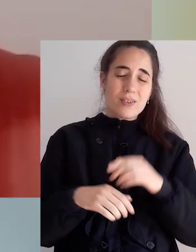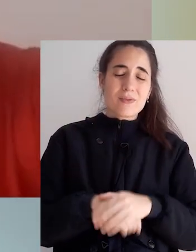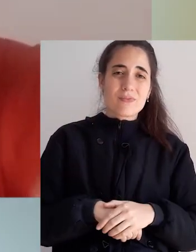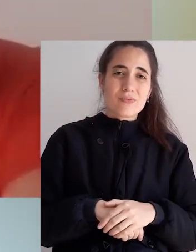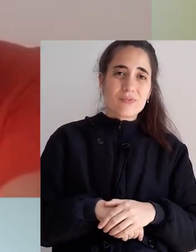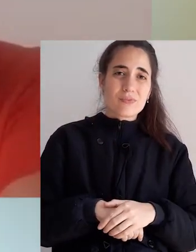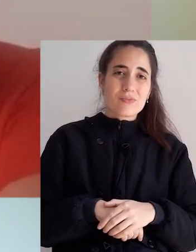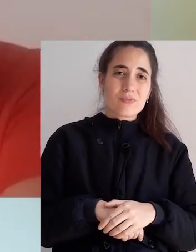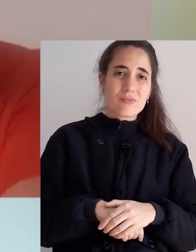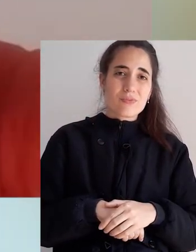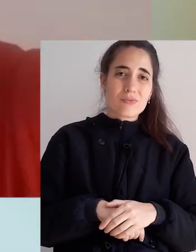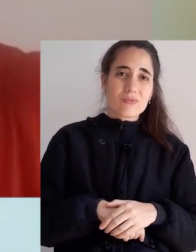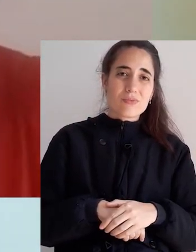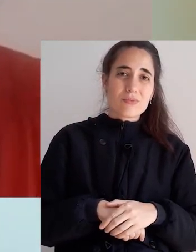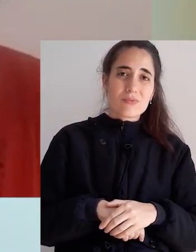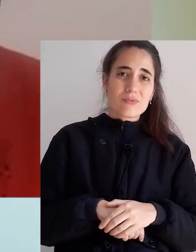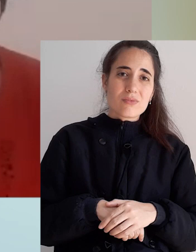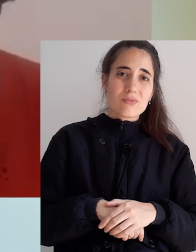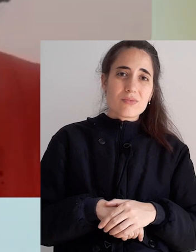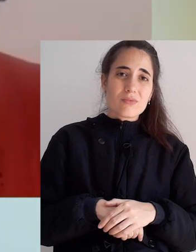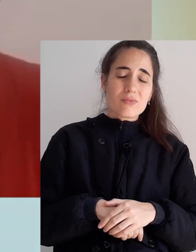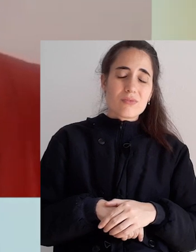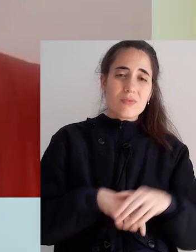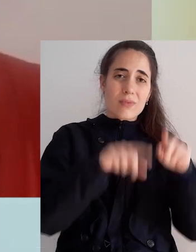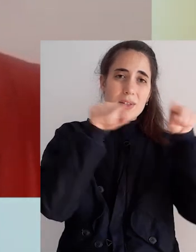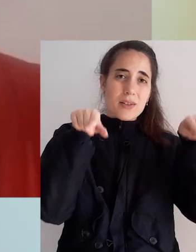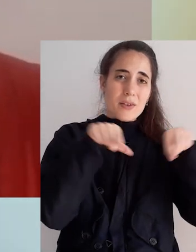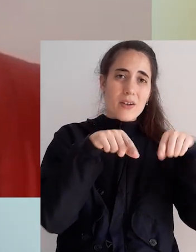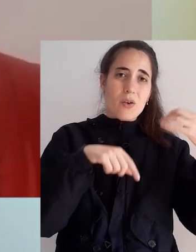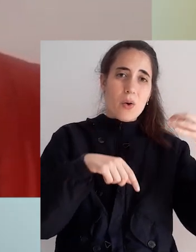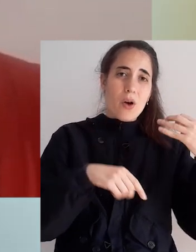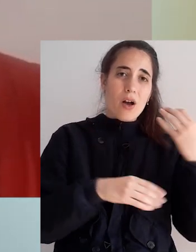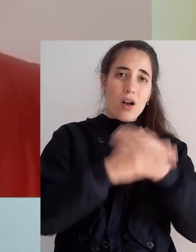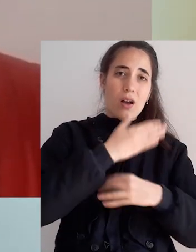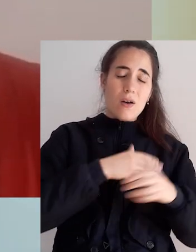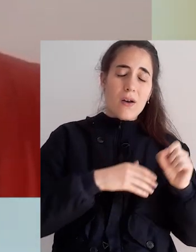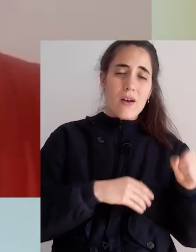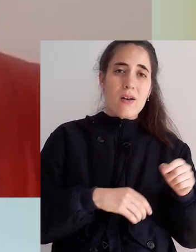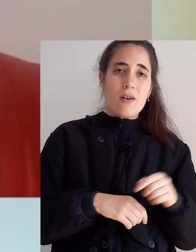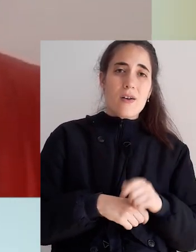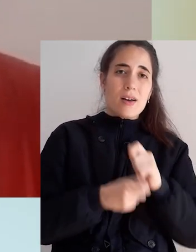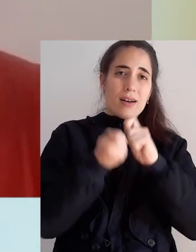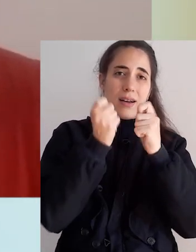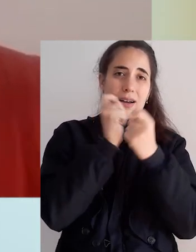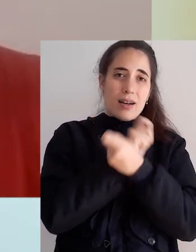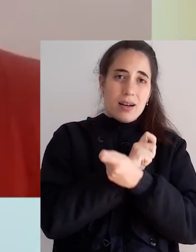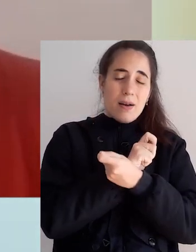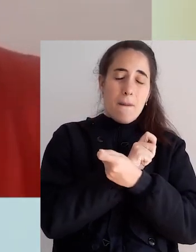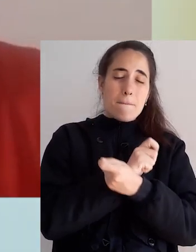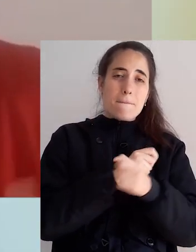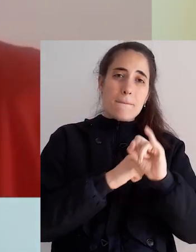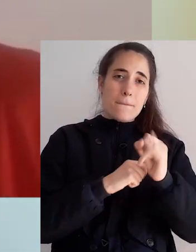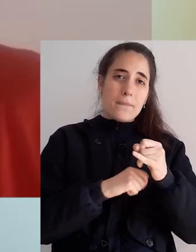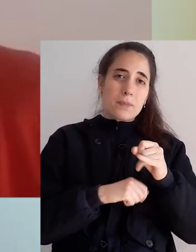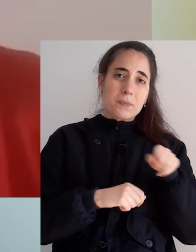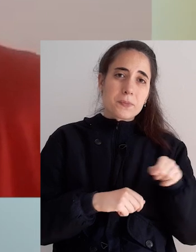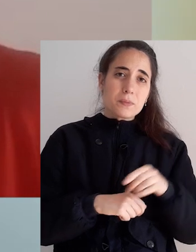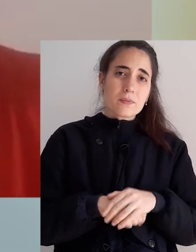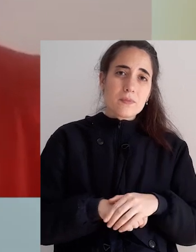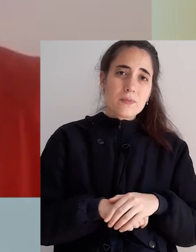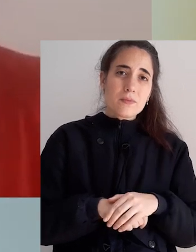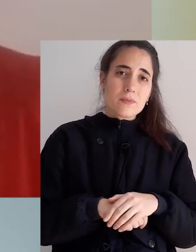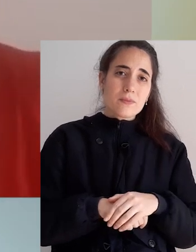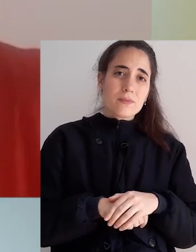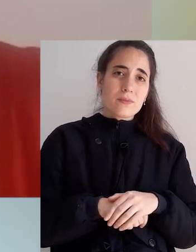Por supuesto, con niños, niñas, adolescentes, con mujeres también en muchos casos está en riesgo la vida. Pero el no tomar